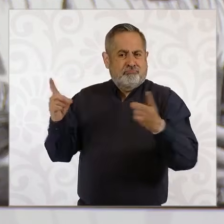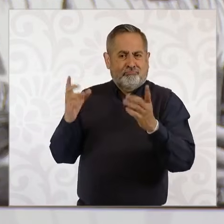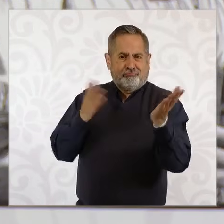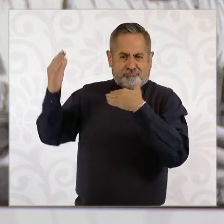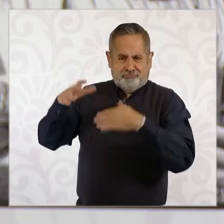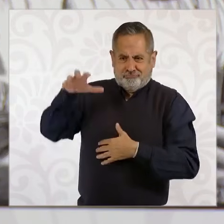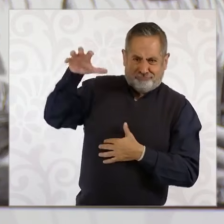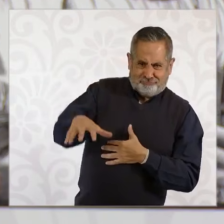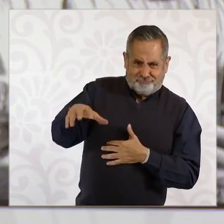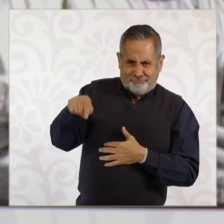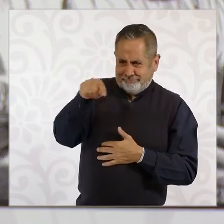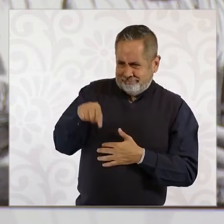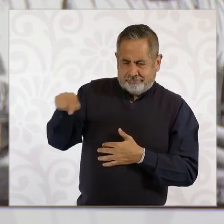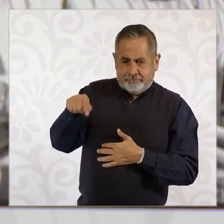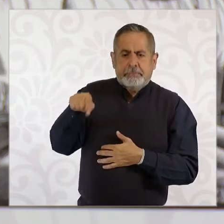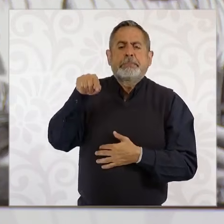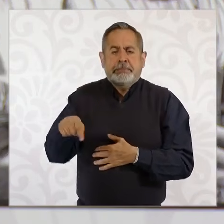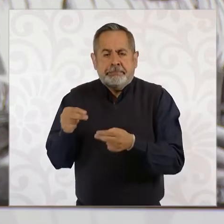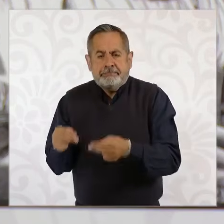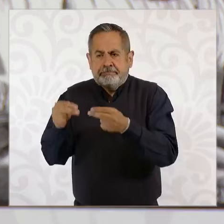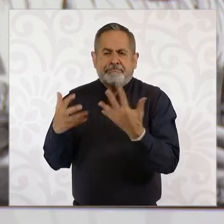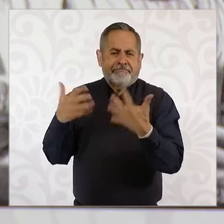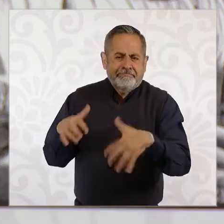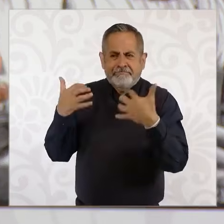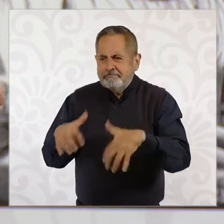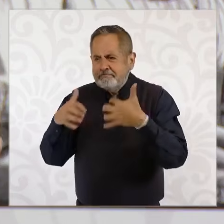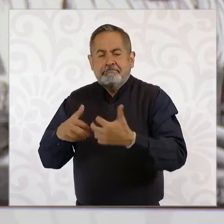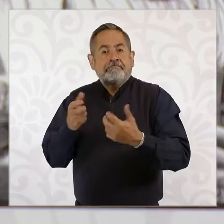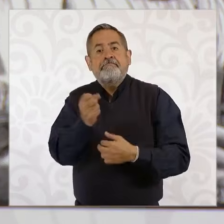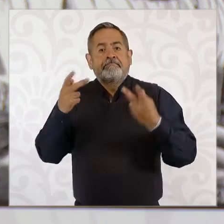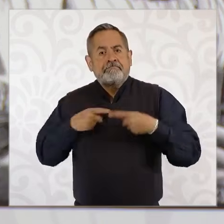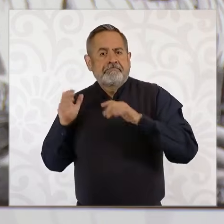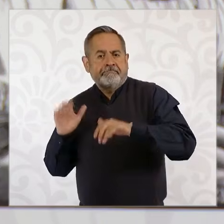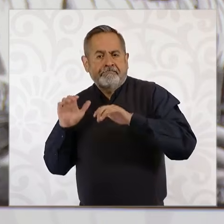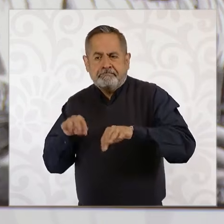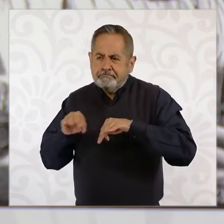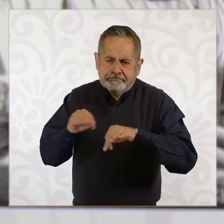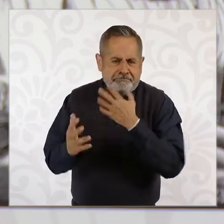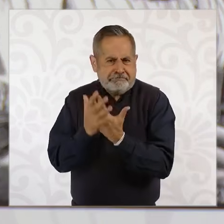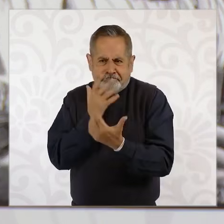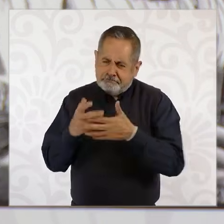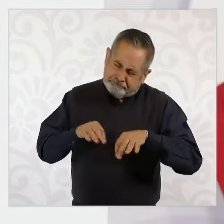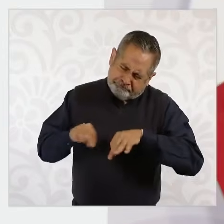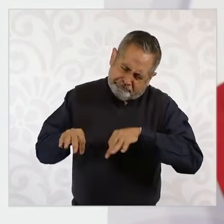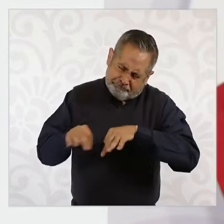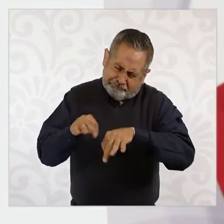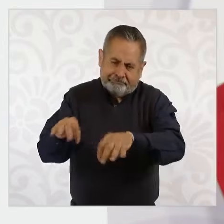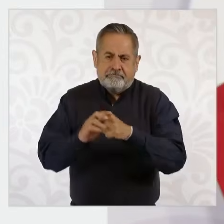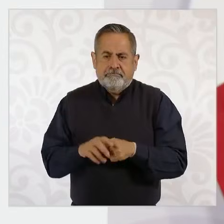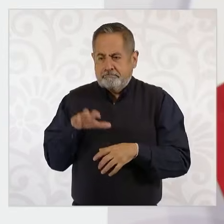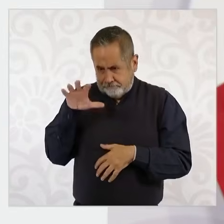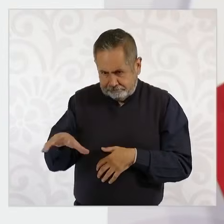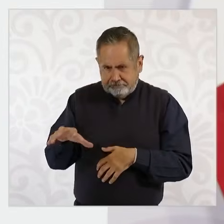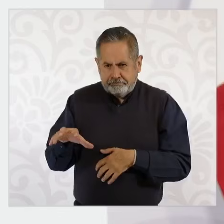objetivo de que haya inversión en manufactura, principalmente en industria, en distintas regiones de nuestro